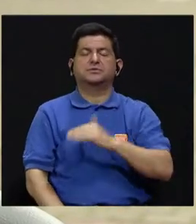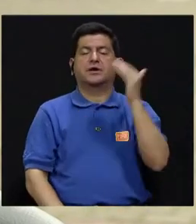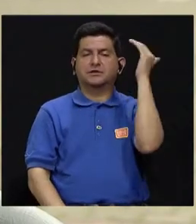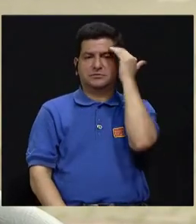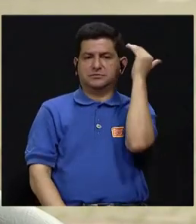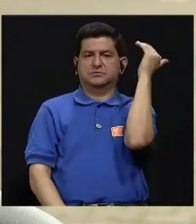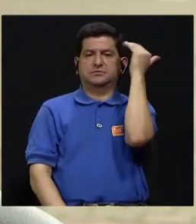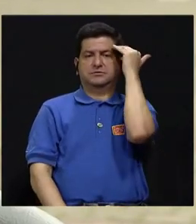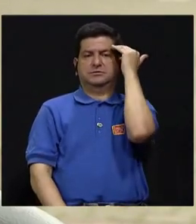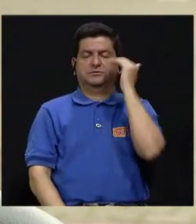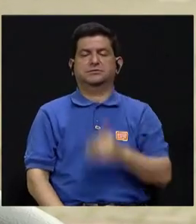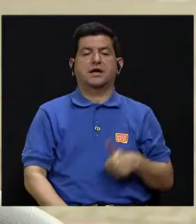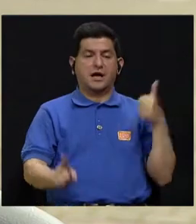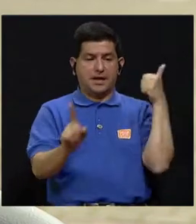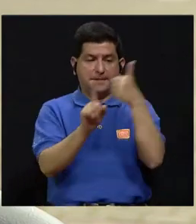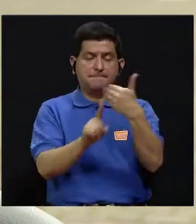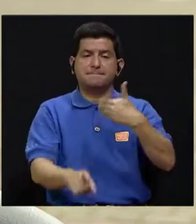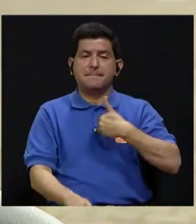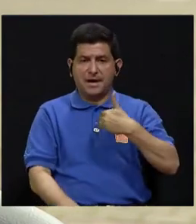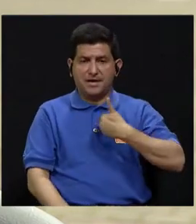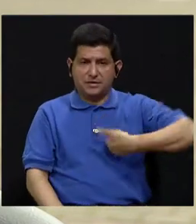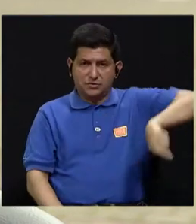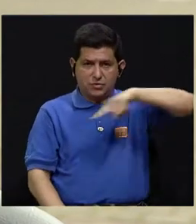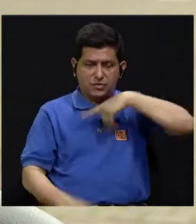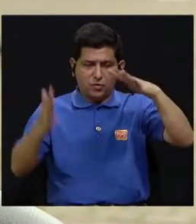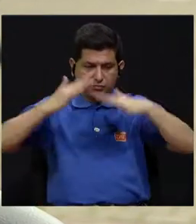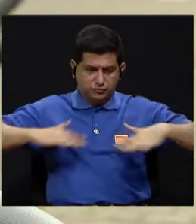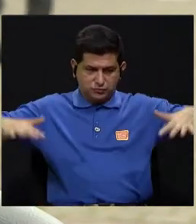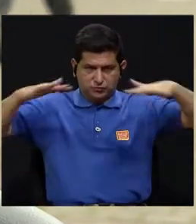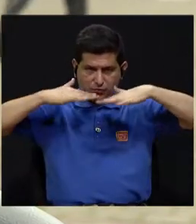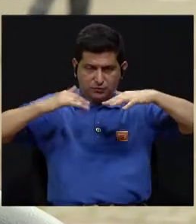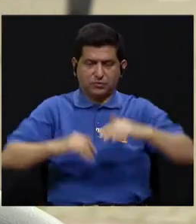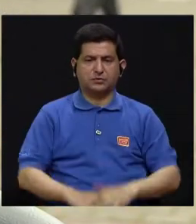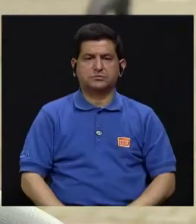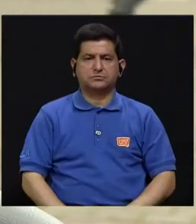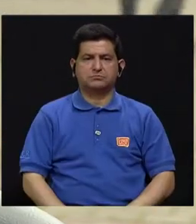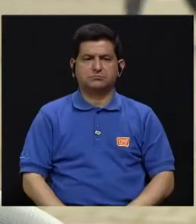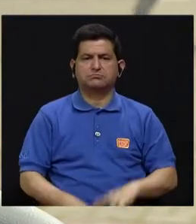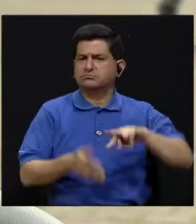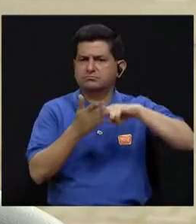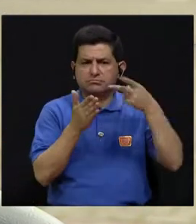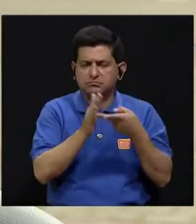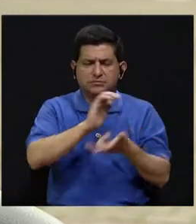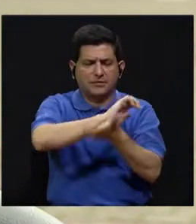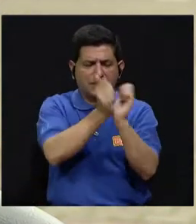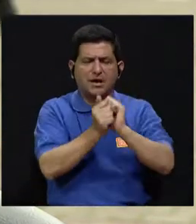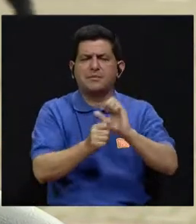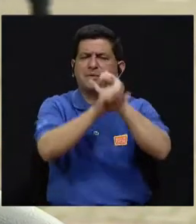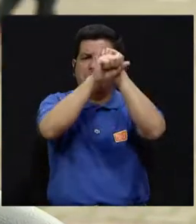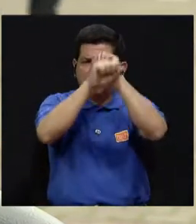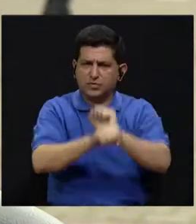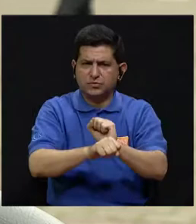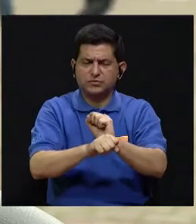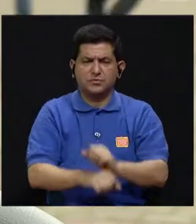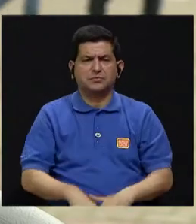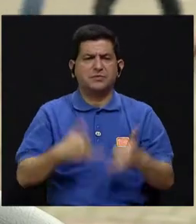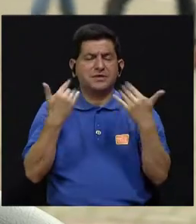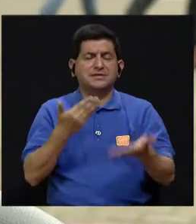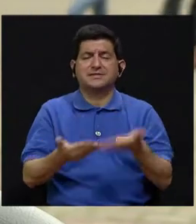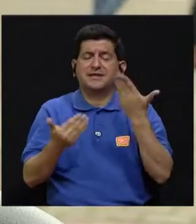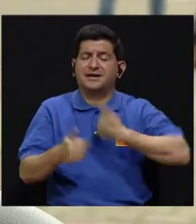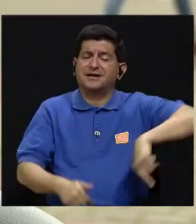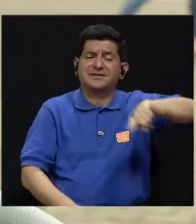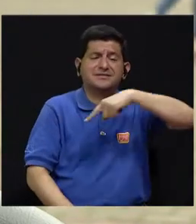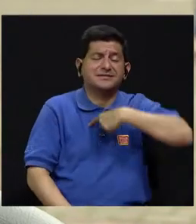que ser conscientes de que el impacto que estamos teniendo sobre el medio ambiente y en ese sentido cambiar algunos hábitos de los cuales ya casi